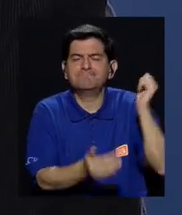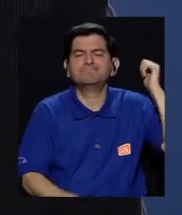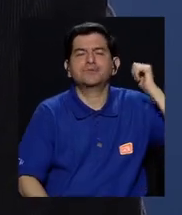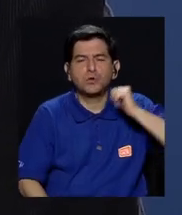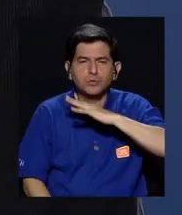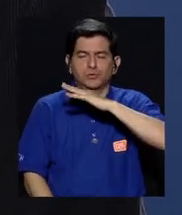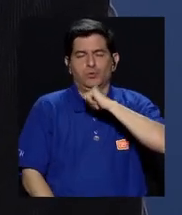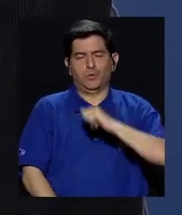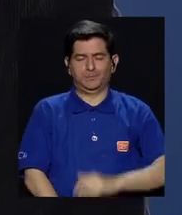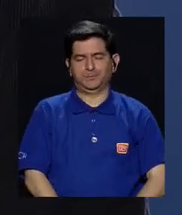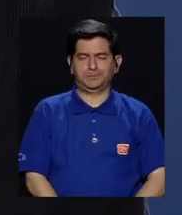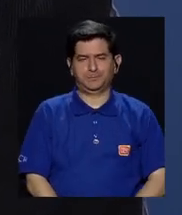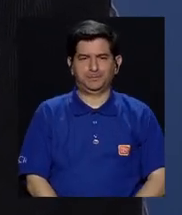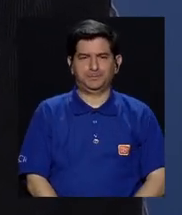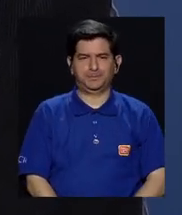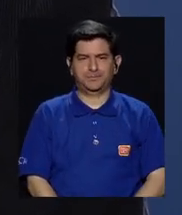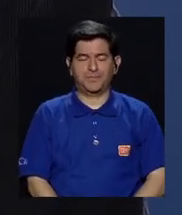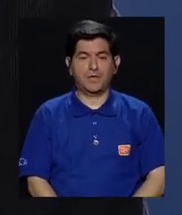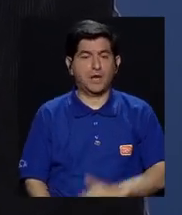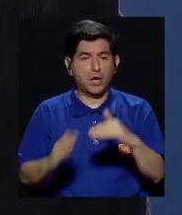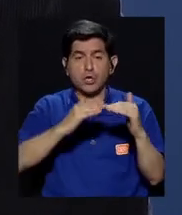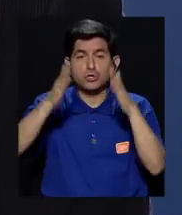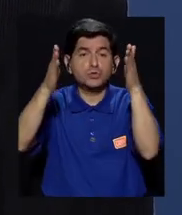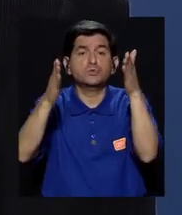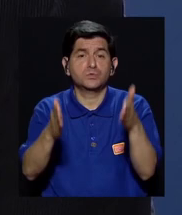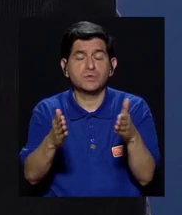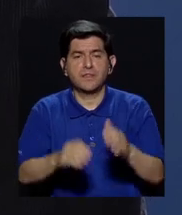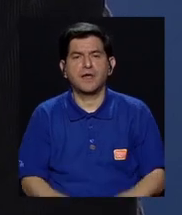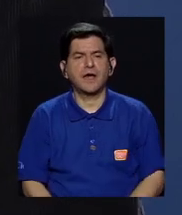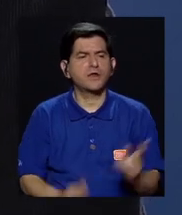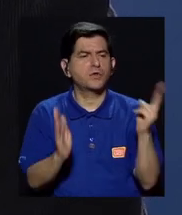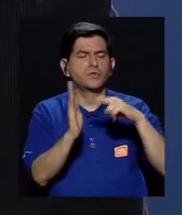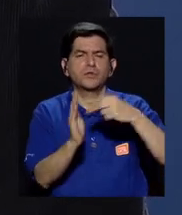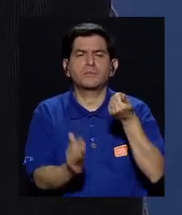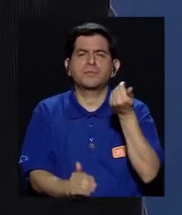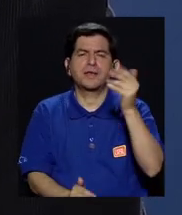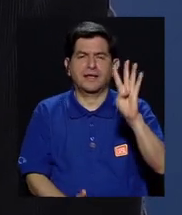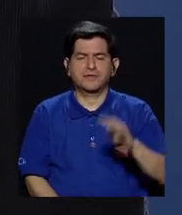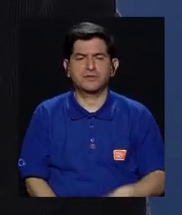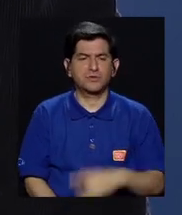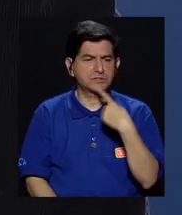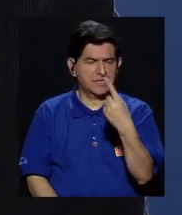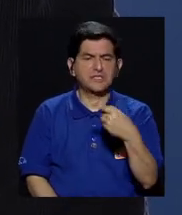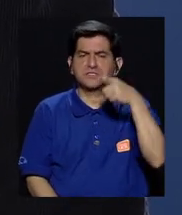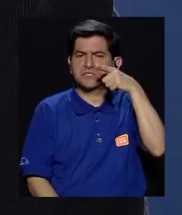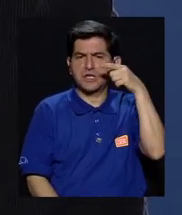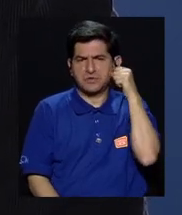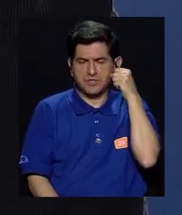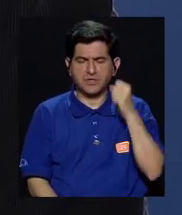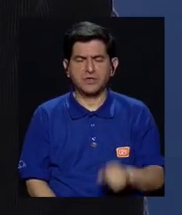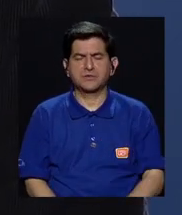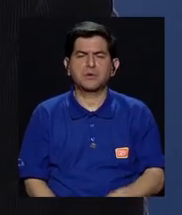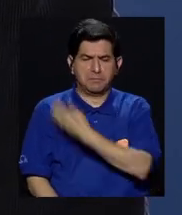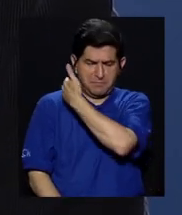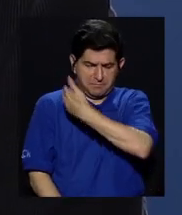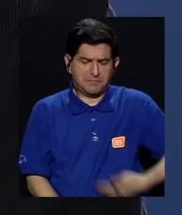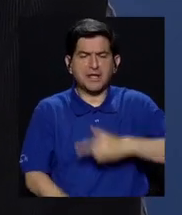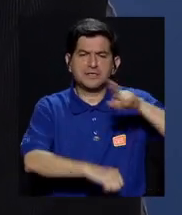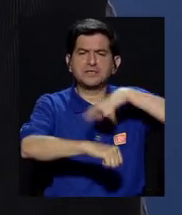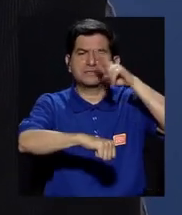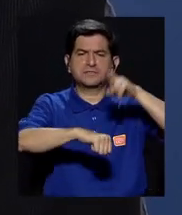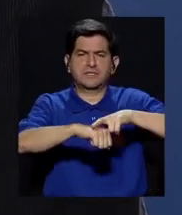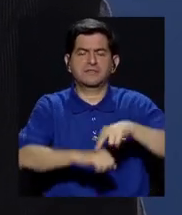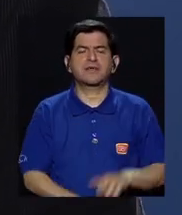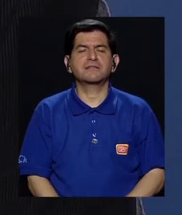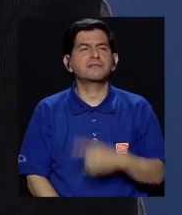la corrupción cuando el ciudadano ya en el 2014 decide escribir guillermo solís sea presidente de la república